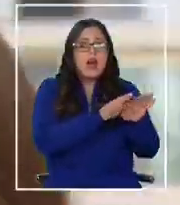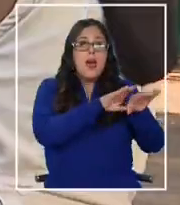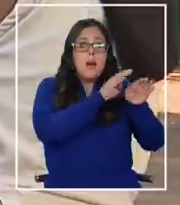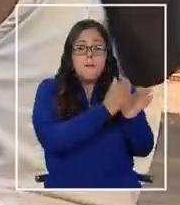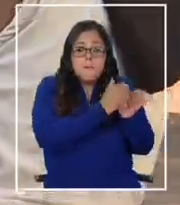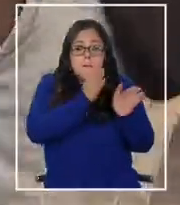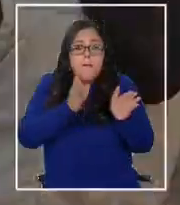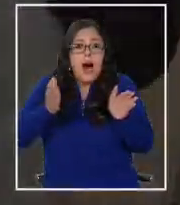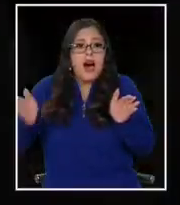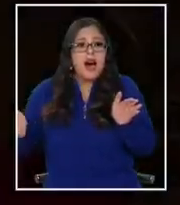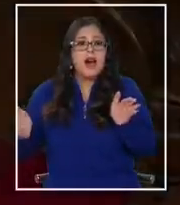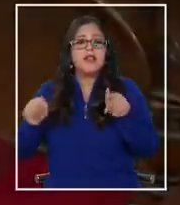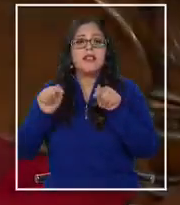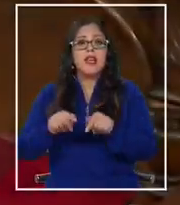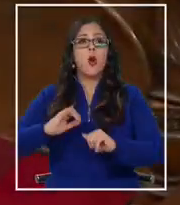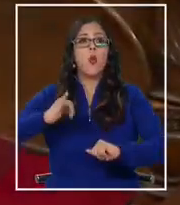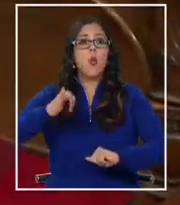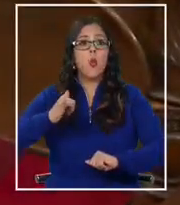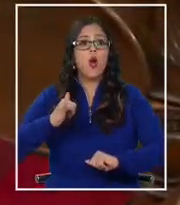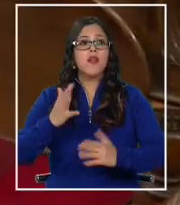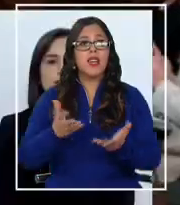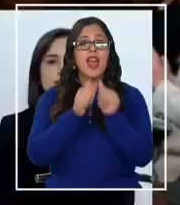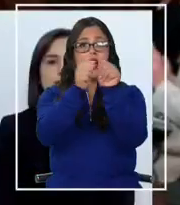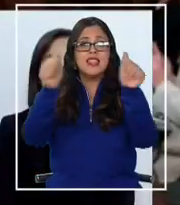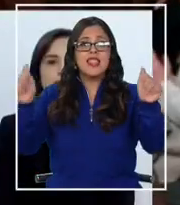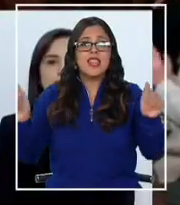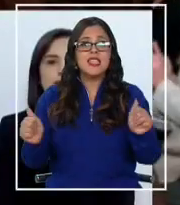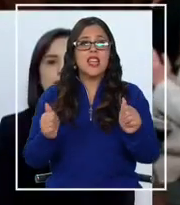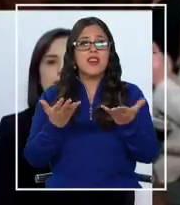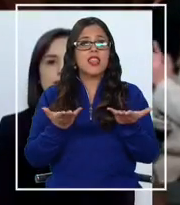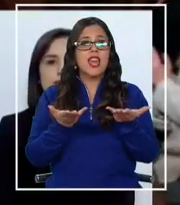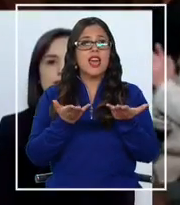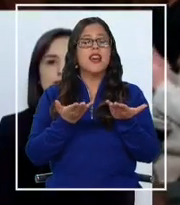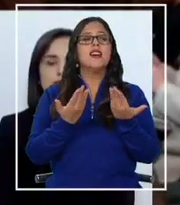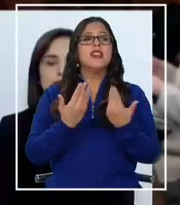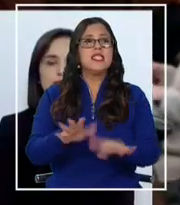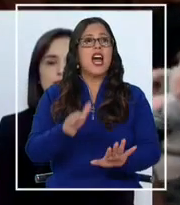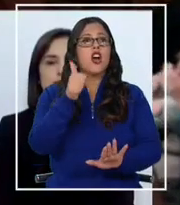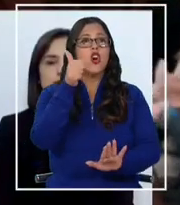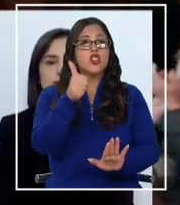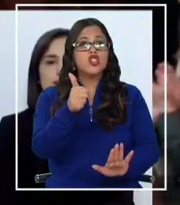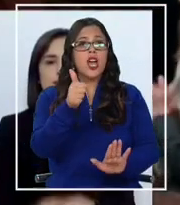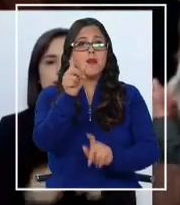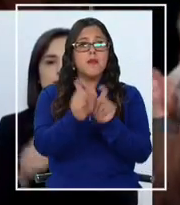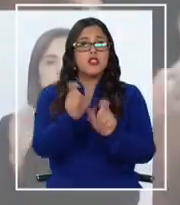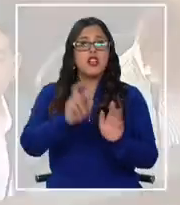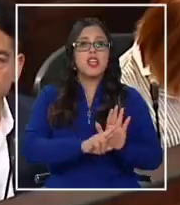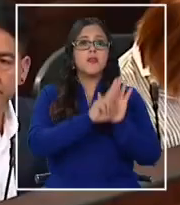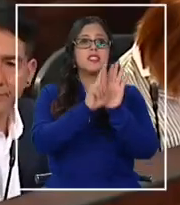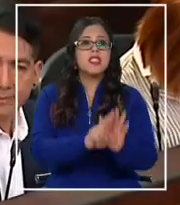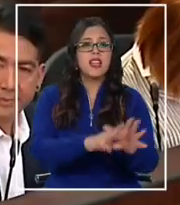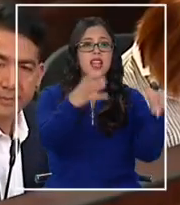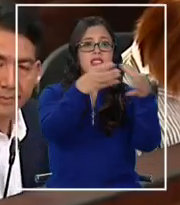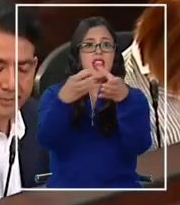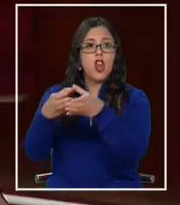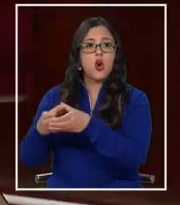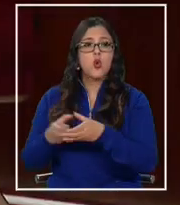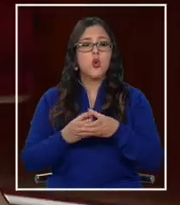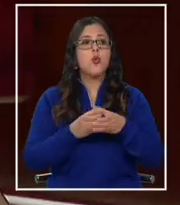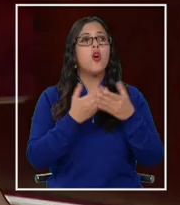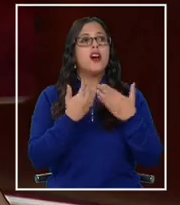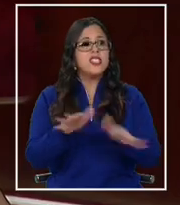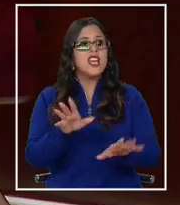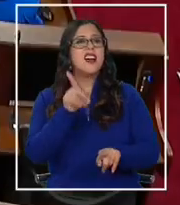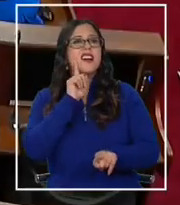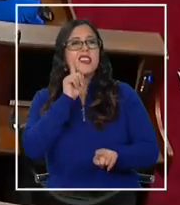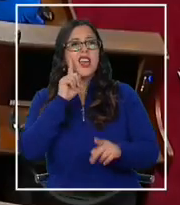proceso. Este jueves, la flamante directiva se reunió con los 6 delegados representantes de cada bancada. Ya se zanjó